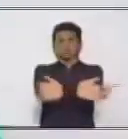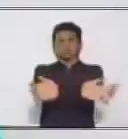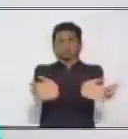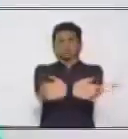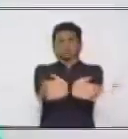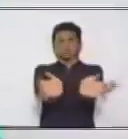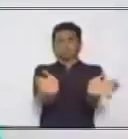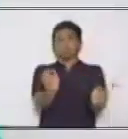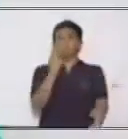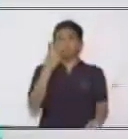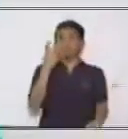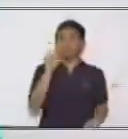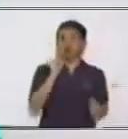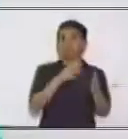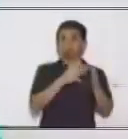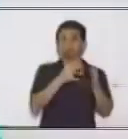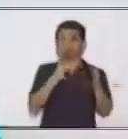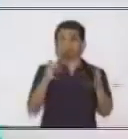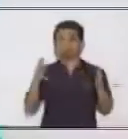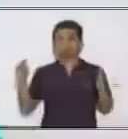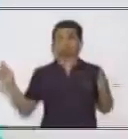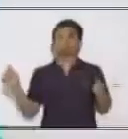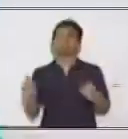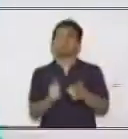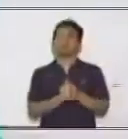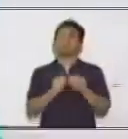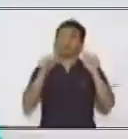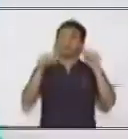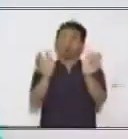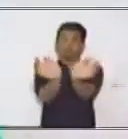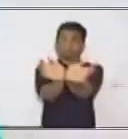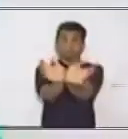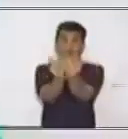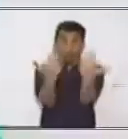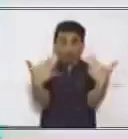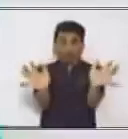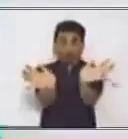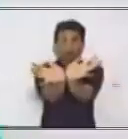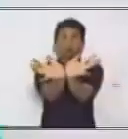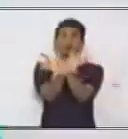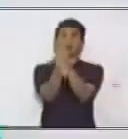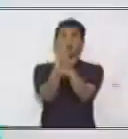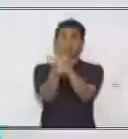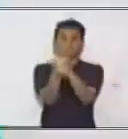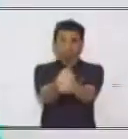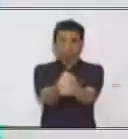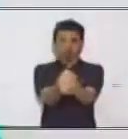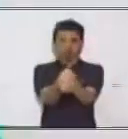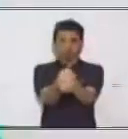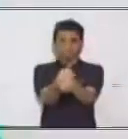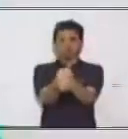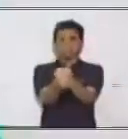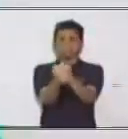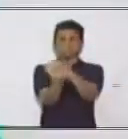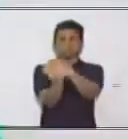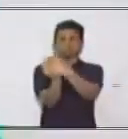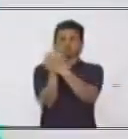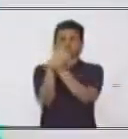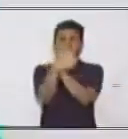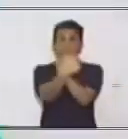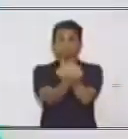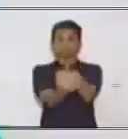18, 19 y 20. Cerramos nuestras manos, las enlazamos. Y de nuevo.